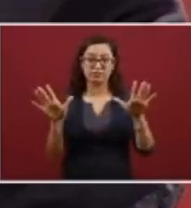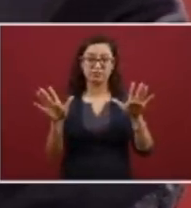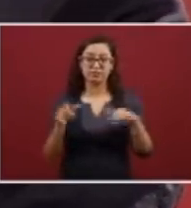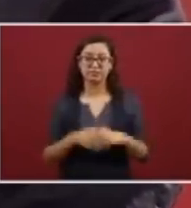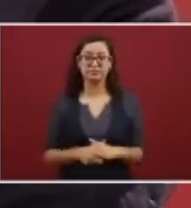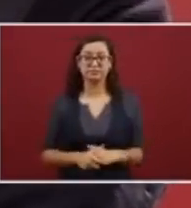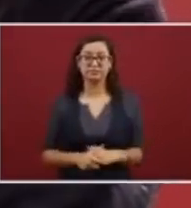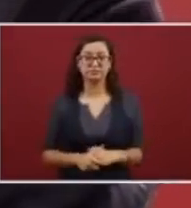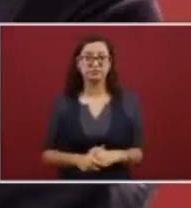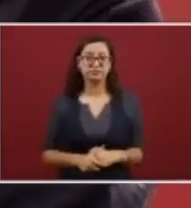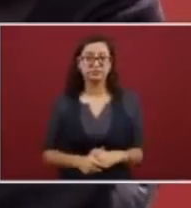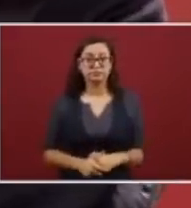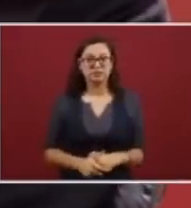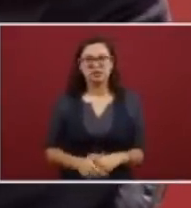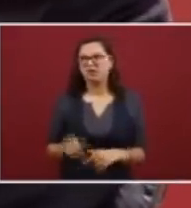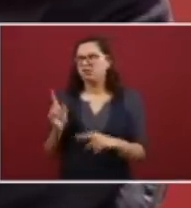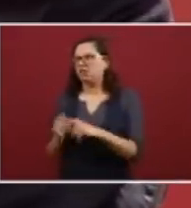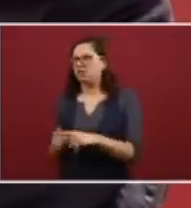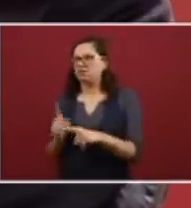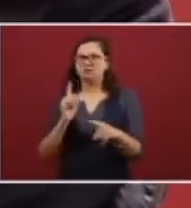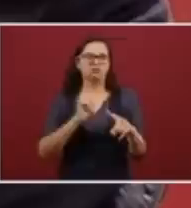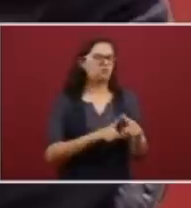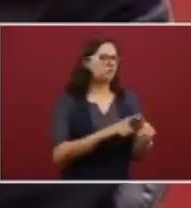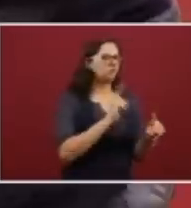trátese de quien se trate